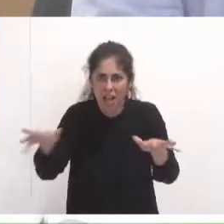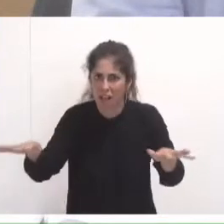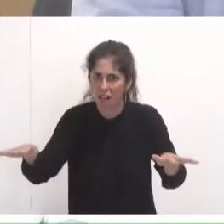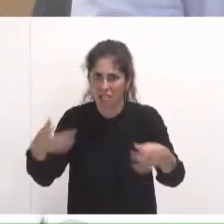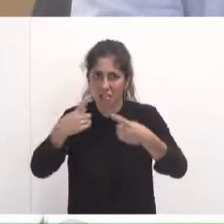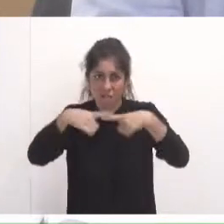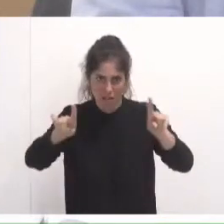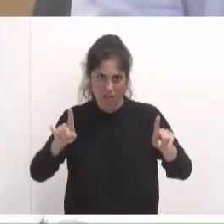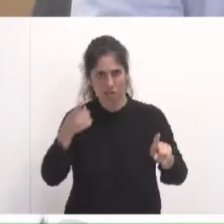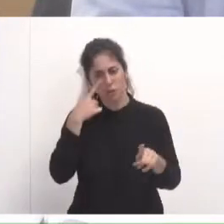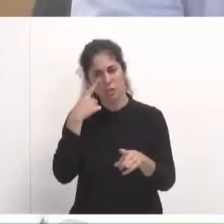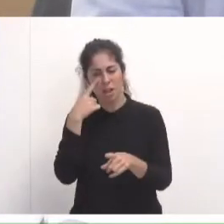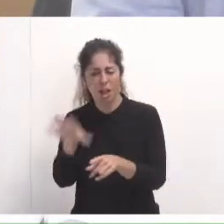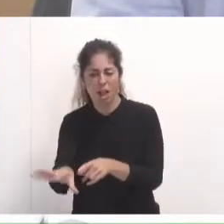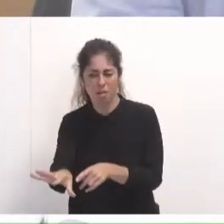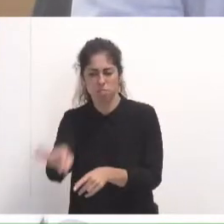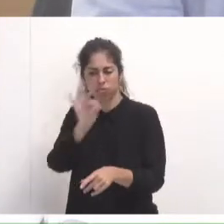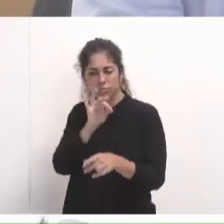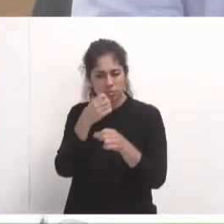consideramos